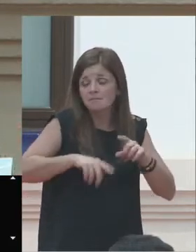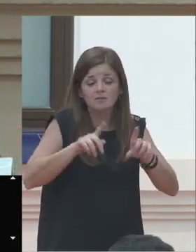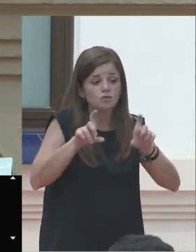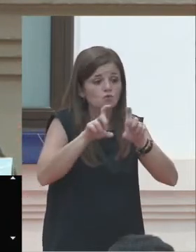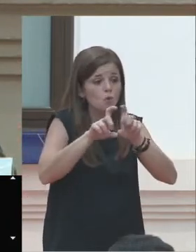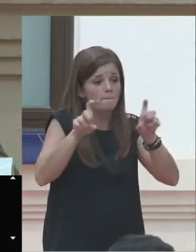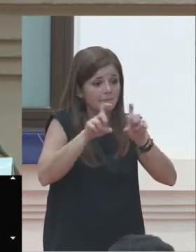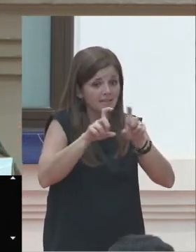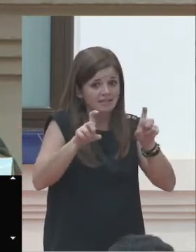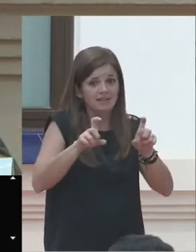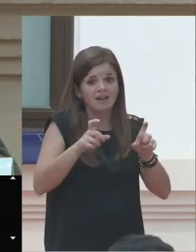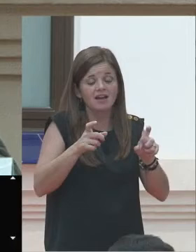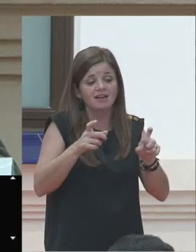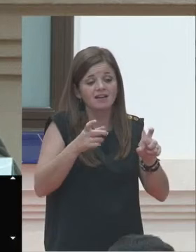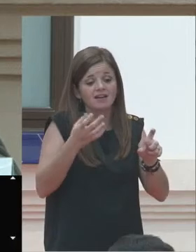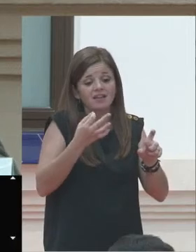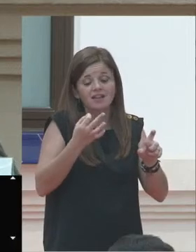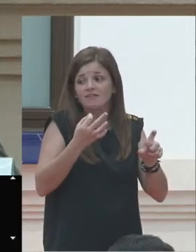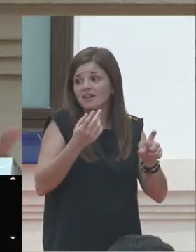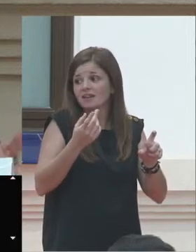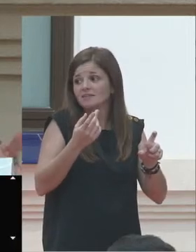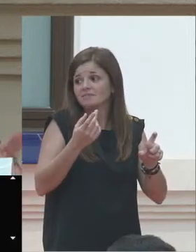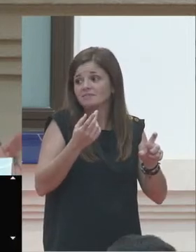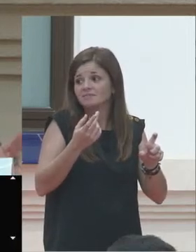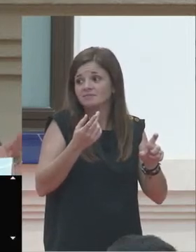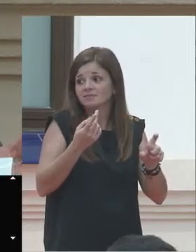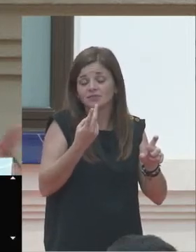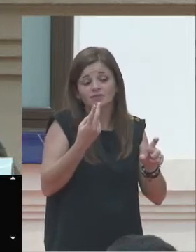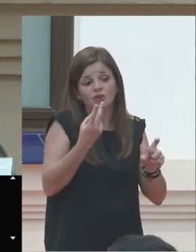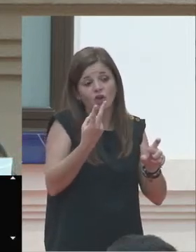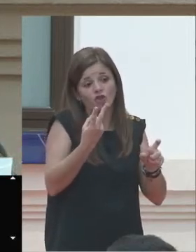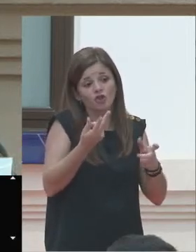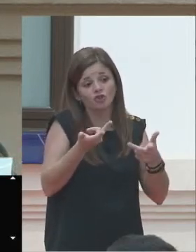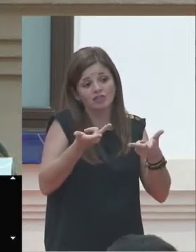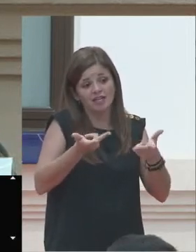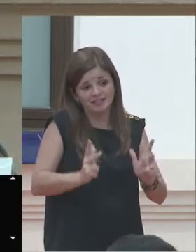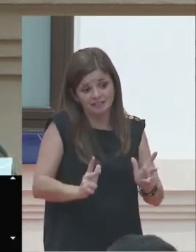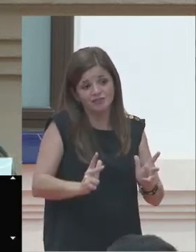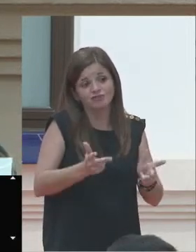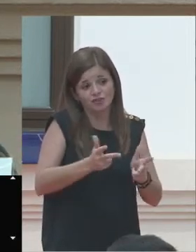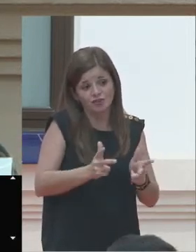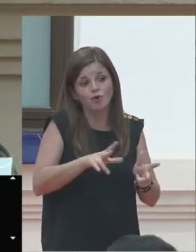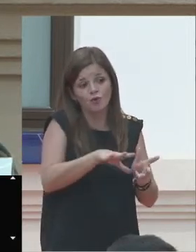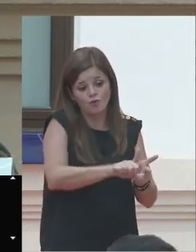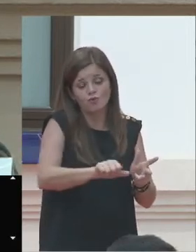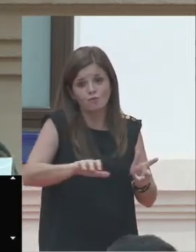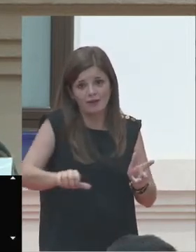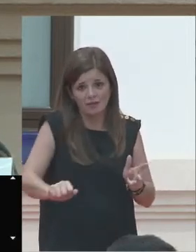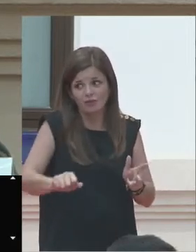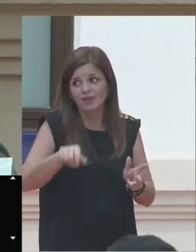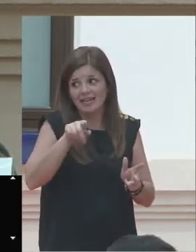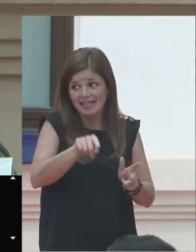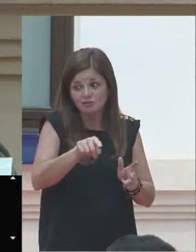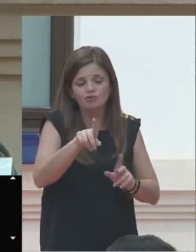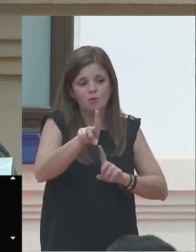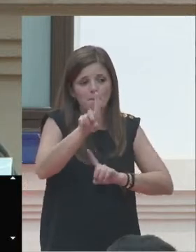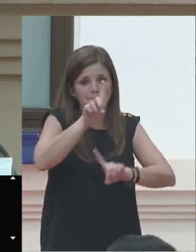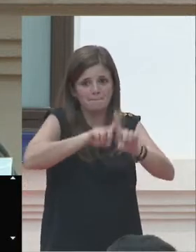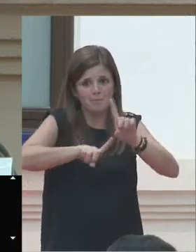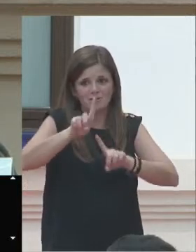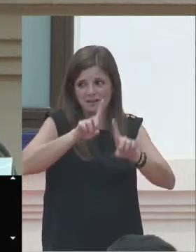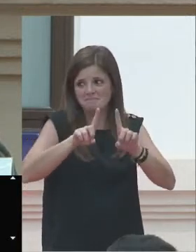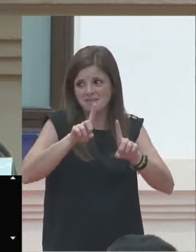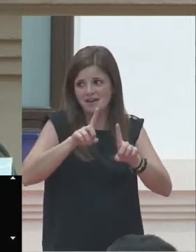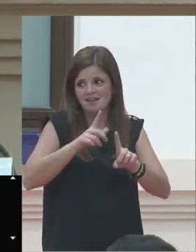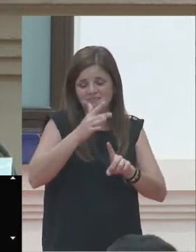ese pasajero tiene que comprar dos asientos. Es algo que sí, es un problema, sobre todo porque en los